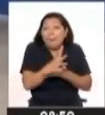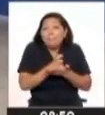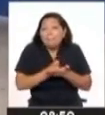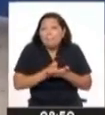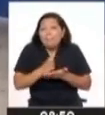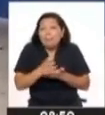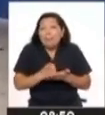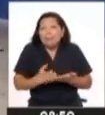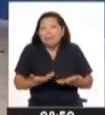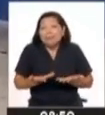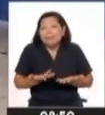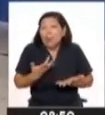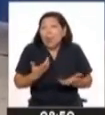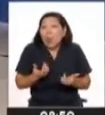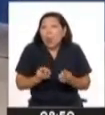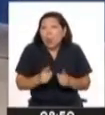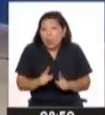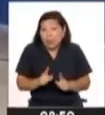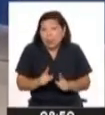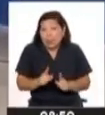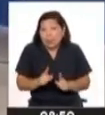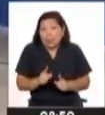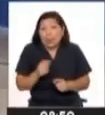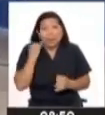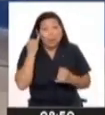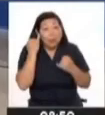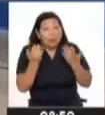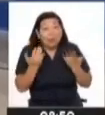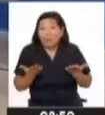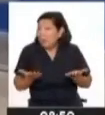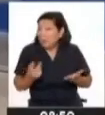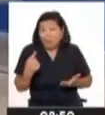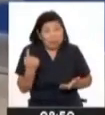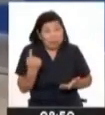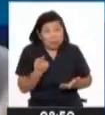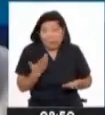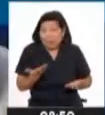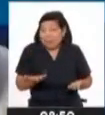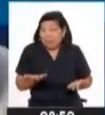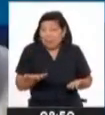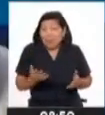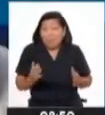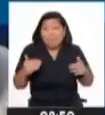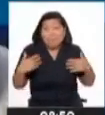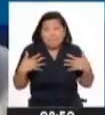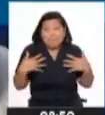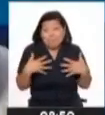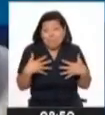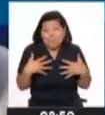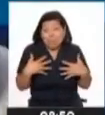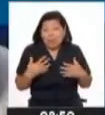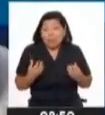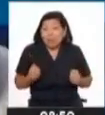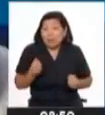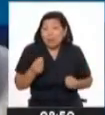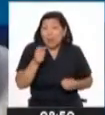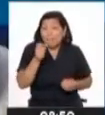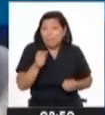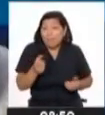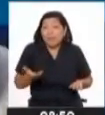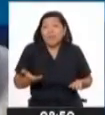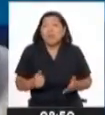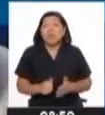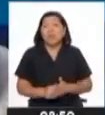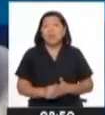en cuanto a sensaciones, en cuanto a ideas, no solamente respecto al temor que puede generar a ciertas personas,